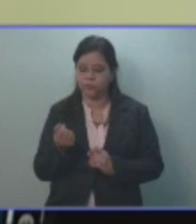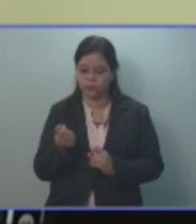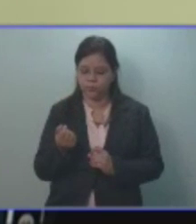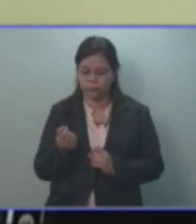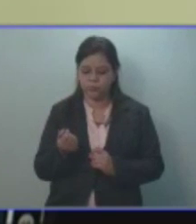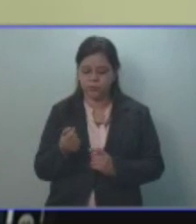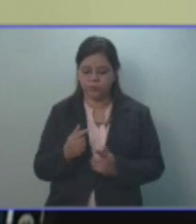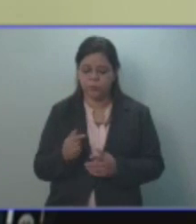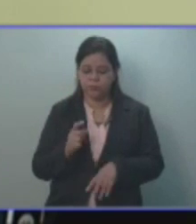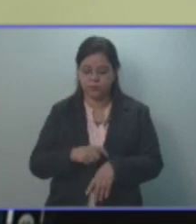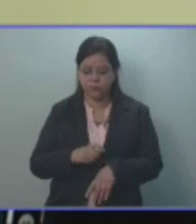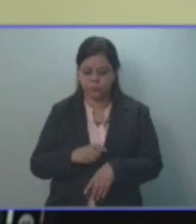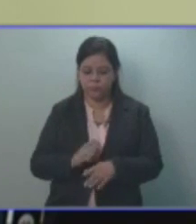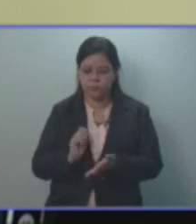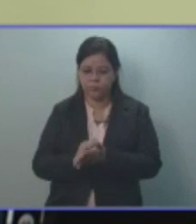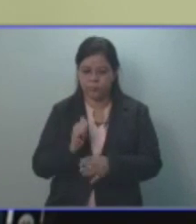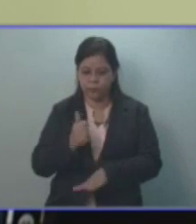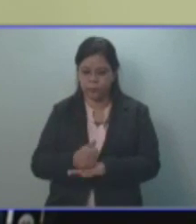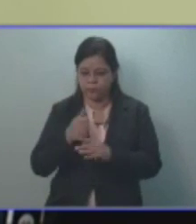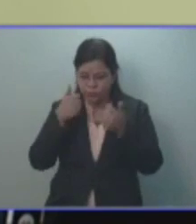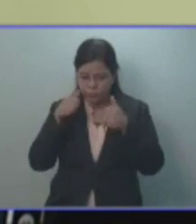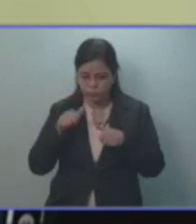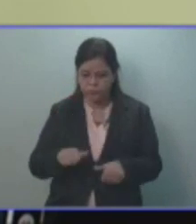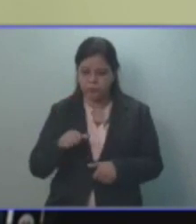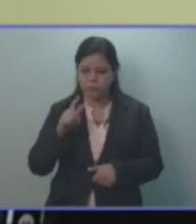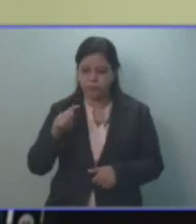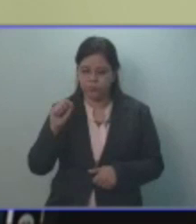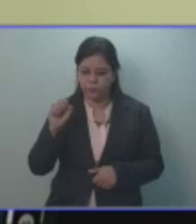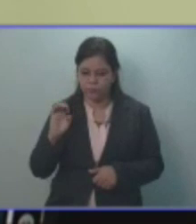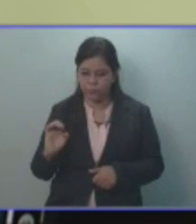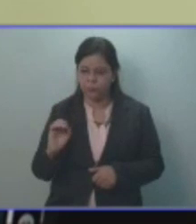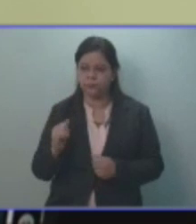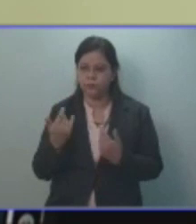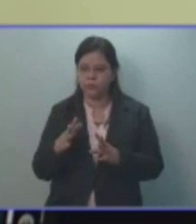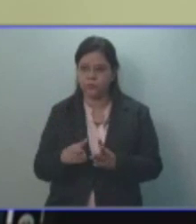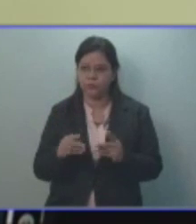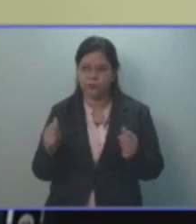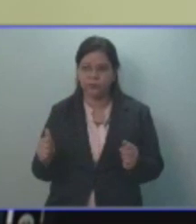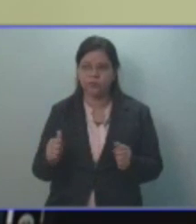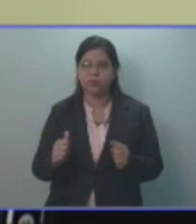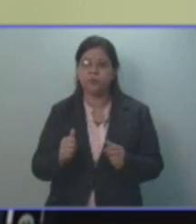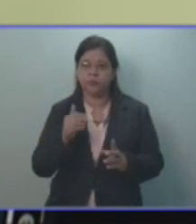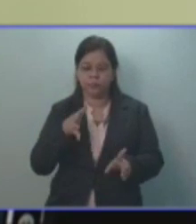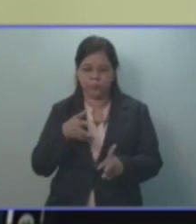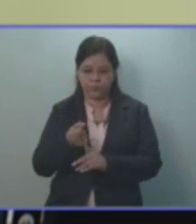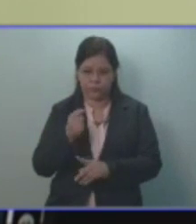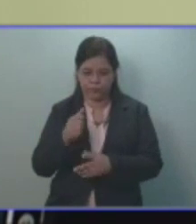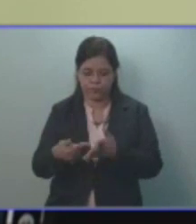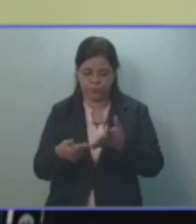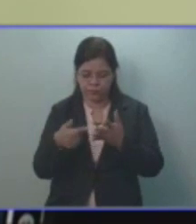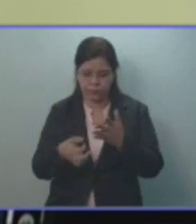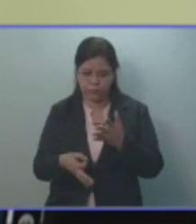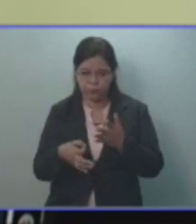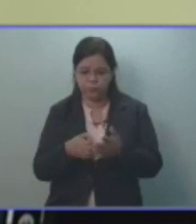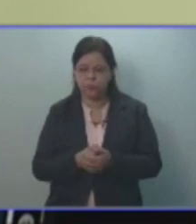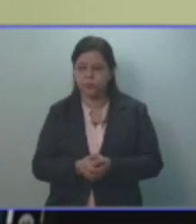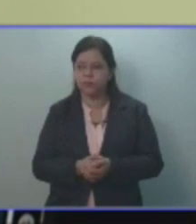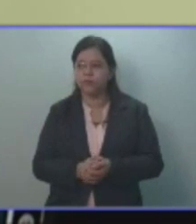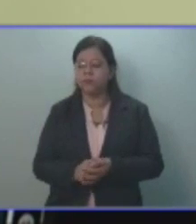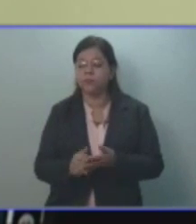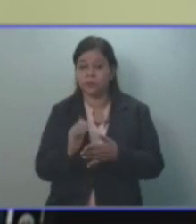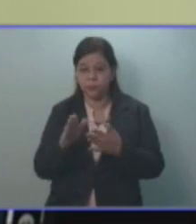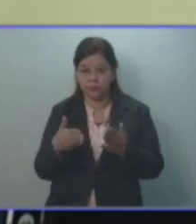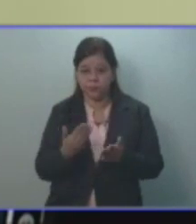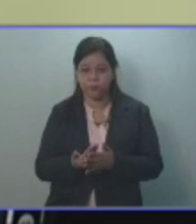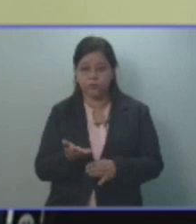con extensión del plazo establecido por acuerdo del Tribunal Supremo Electoral, se solventa el fondo de lo solicitado en la mención de mérito